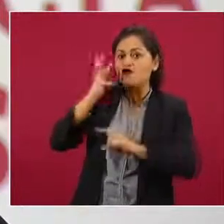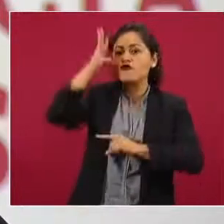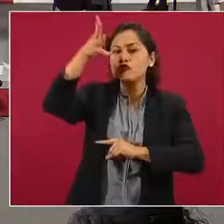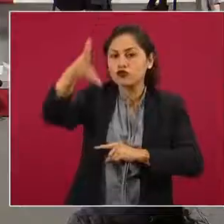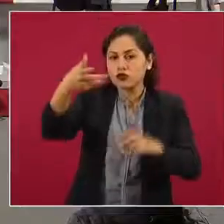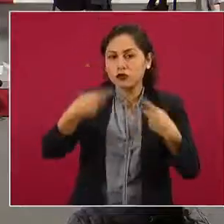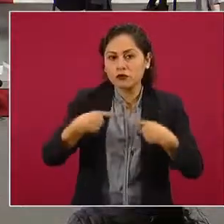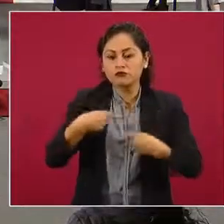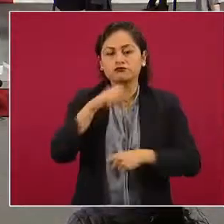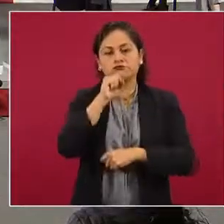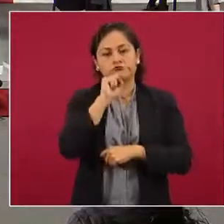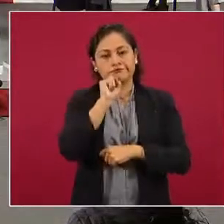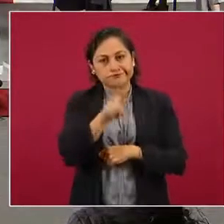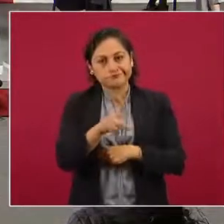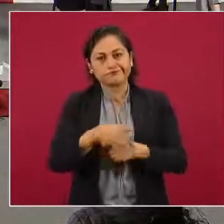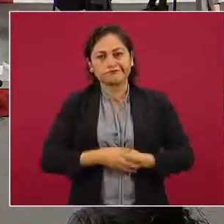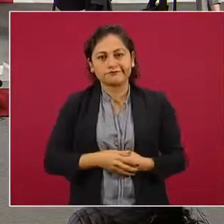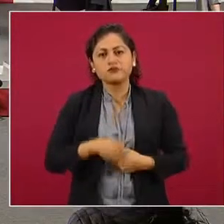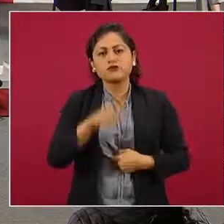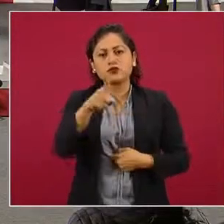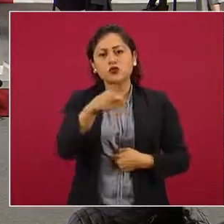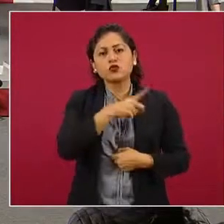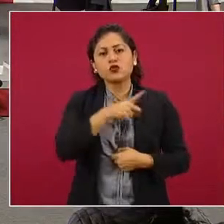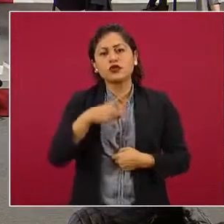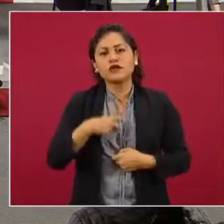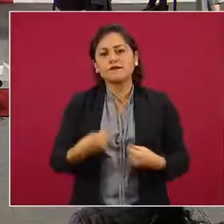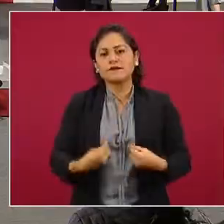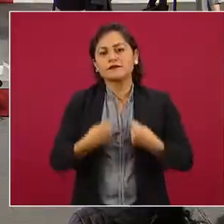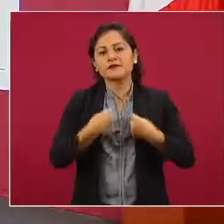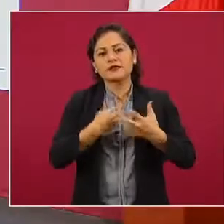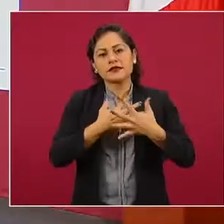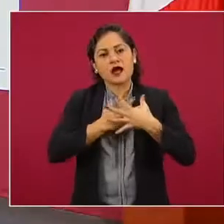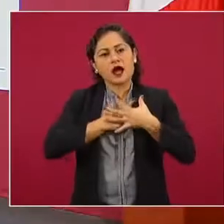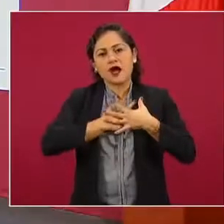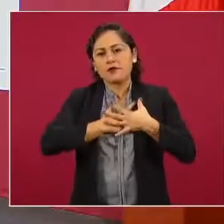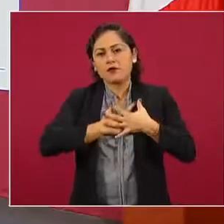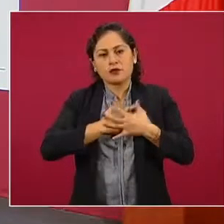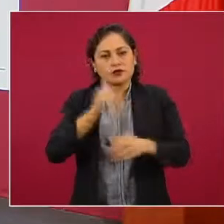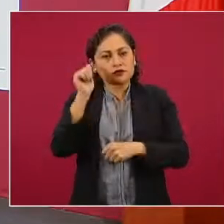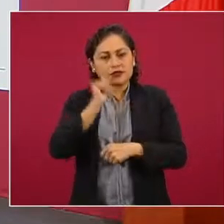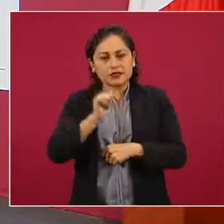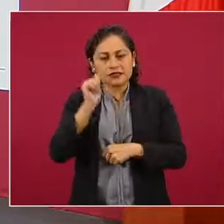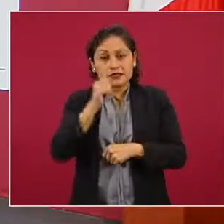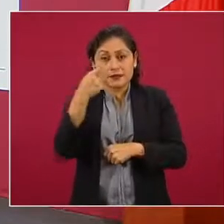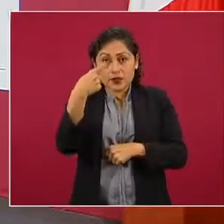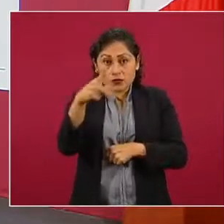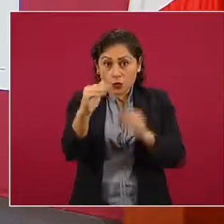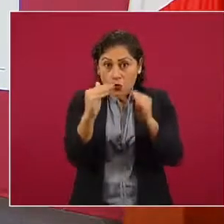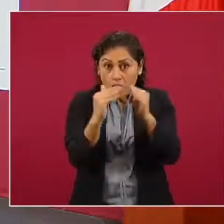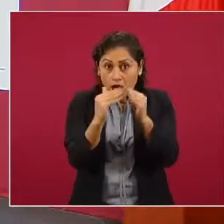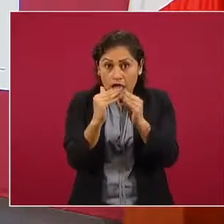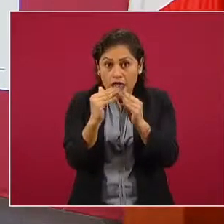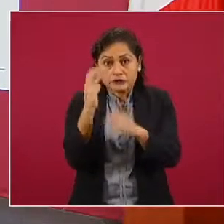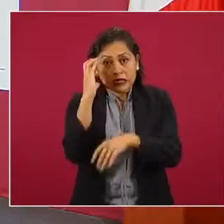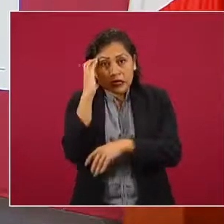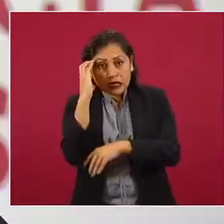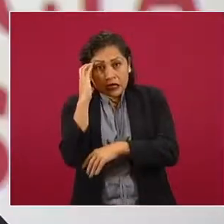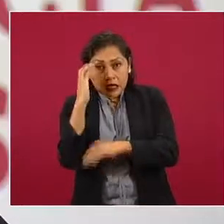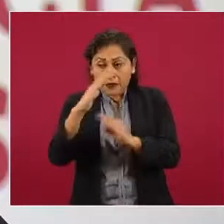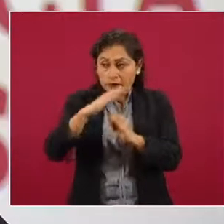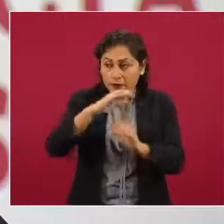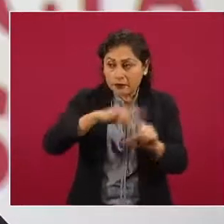una persona amorosa, desde tu cama y tu mesa hasta la fraternidad universal. Sé